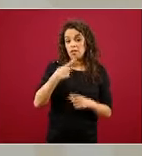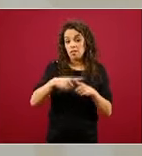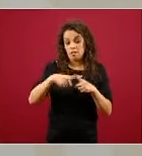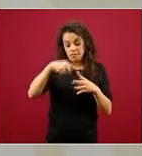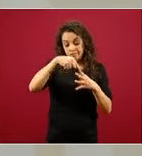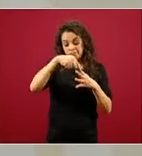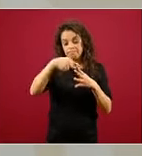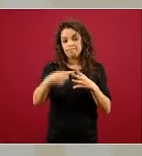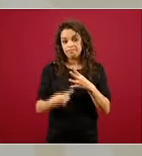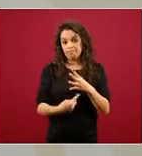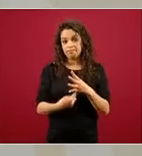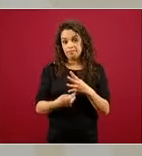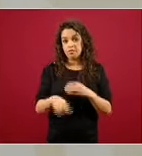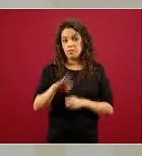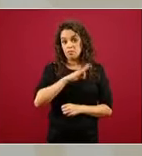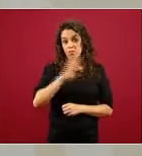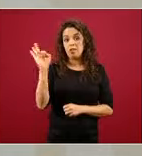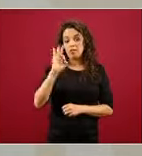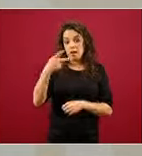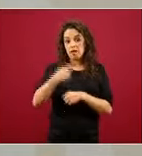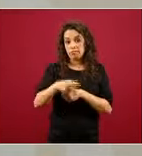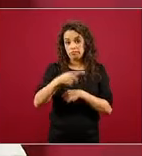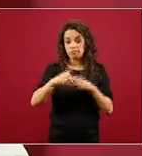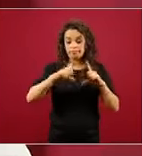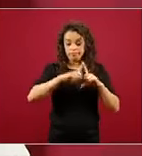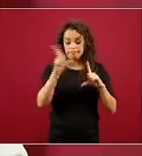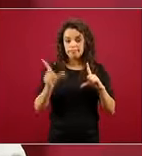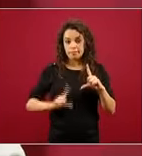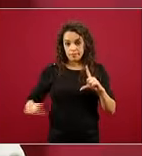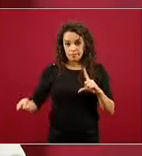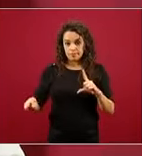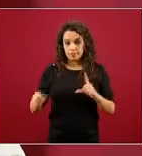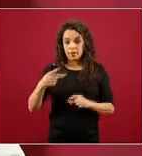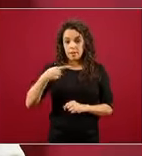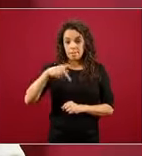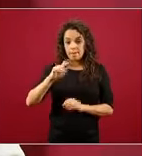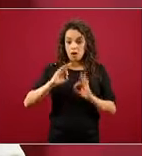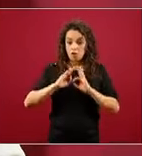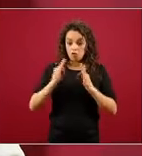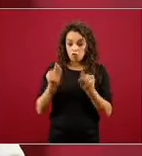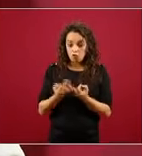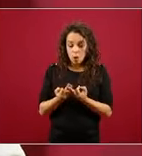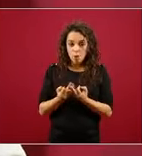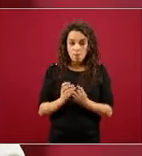riesgo para la población, por lo cual enfatizar que estas medidas preventivas